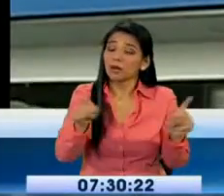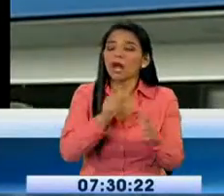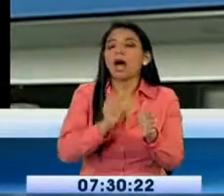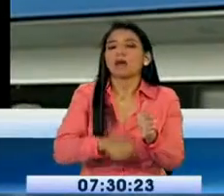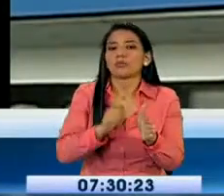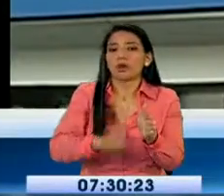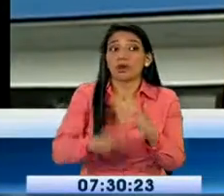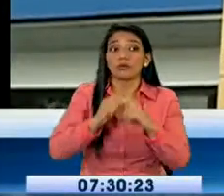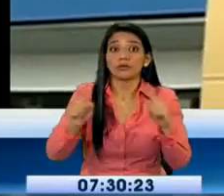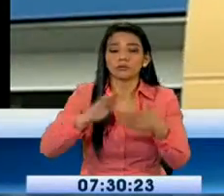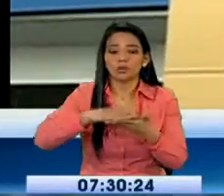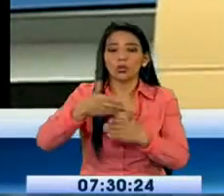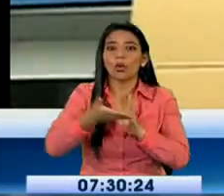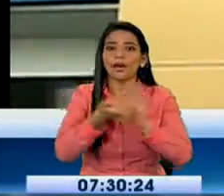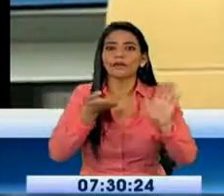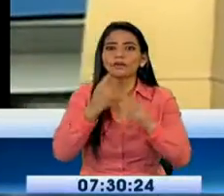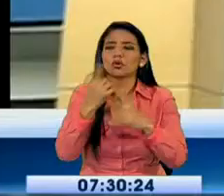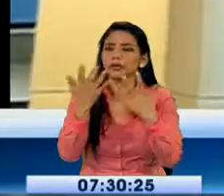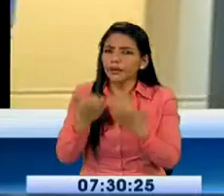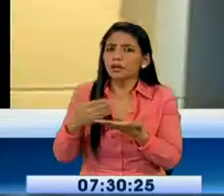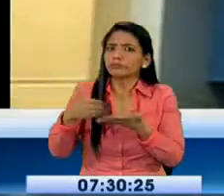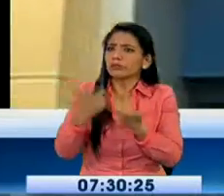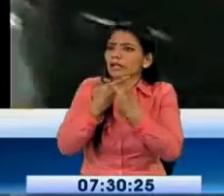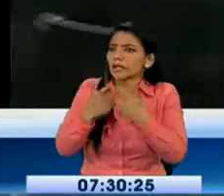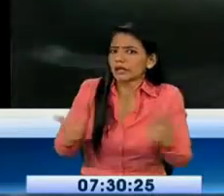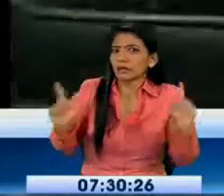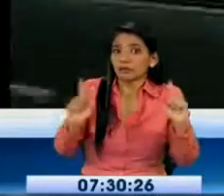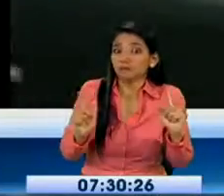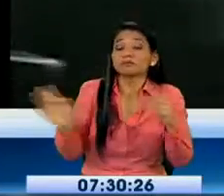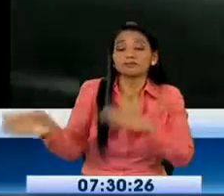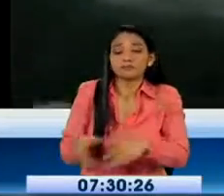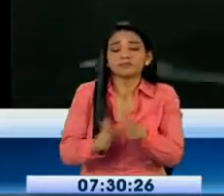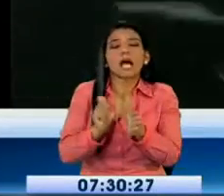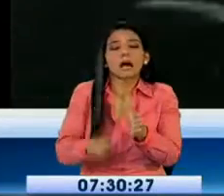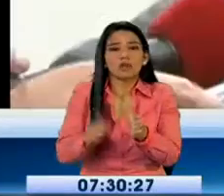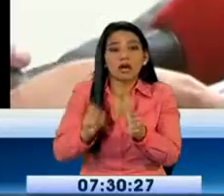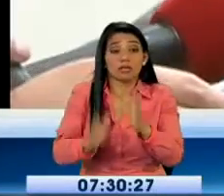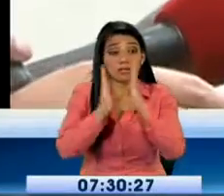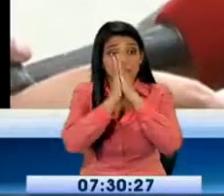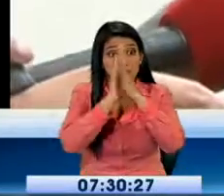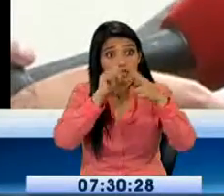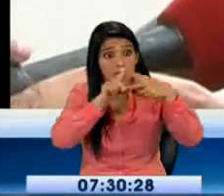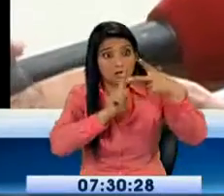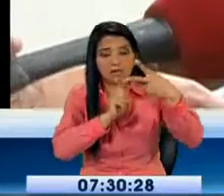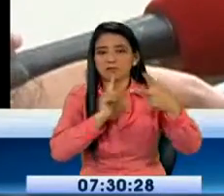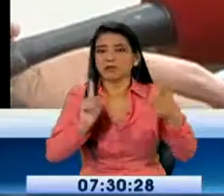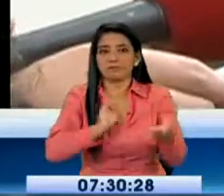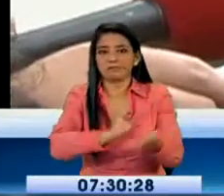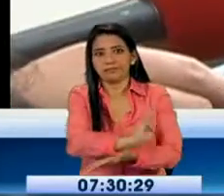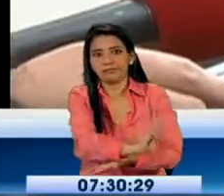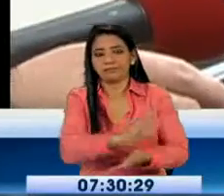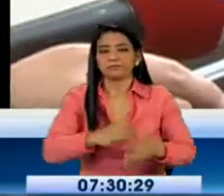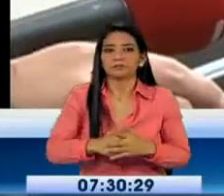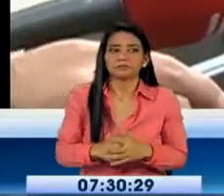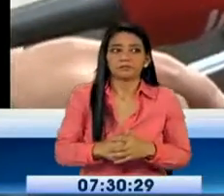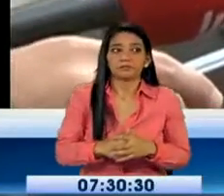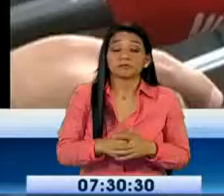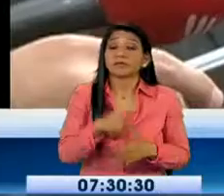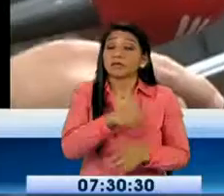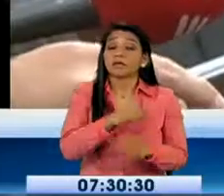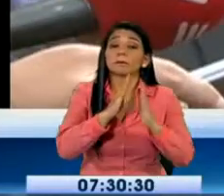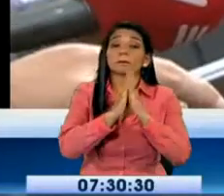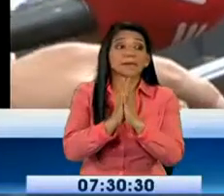una de las cuentas de su defendido los dos pedidos según el abogado fueron negados para pedir esa revocatoria de medida